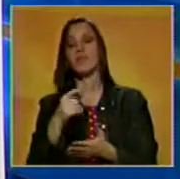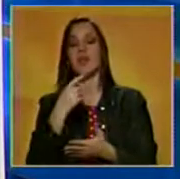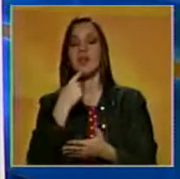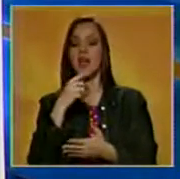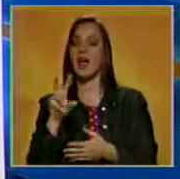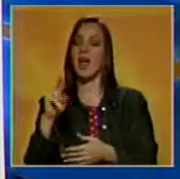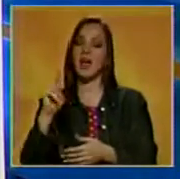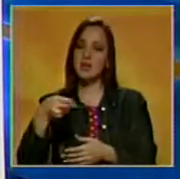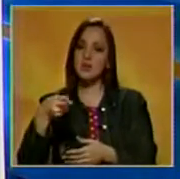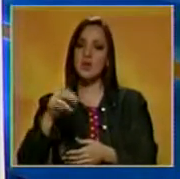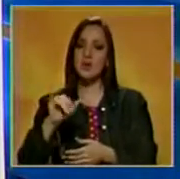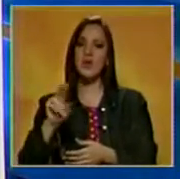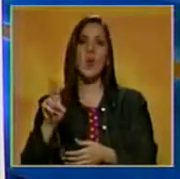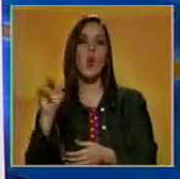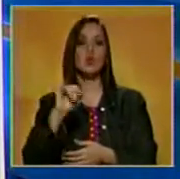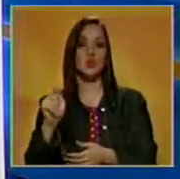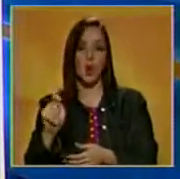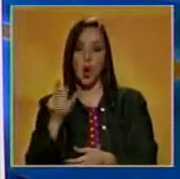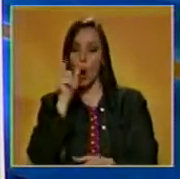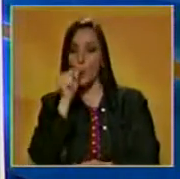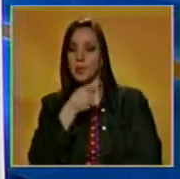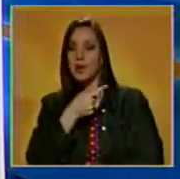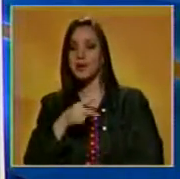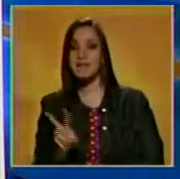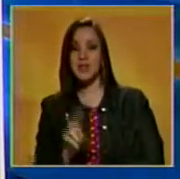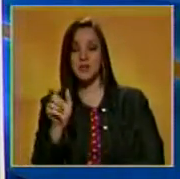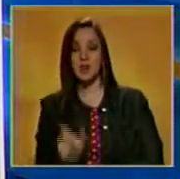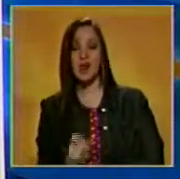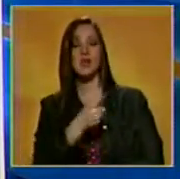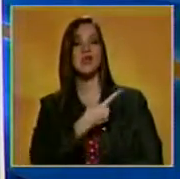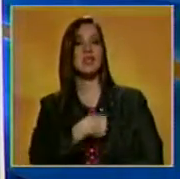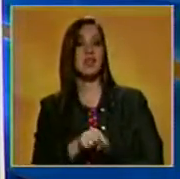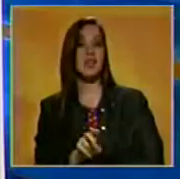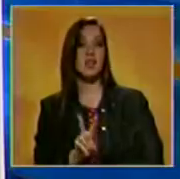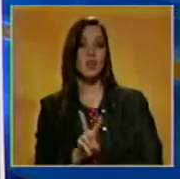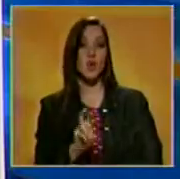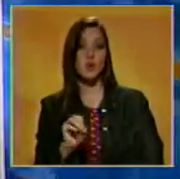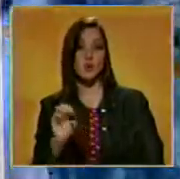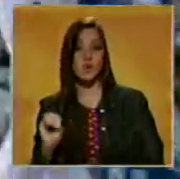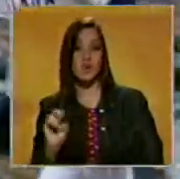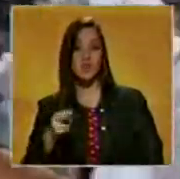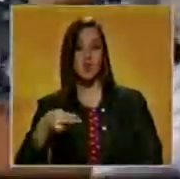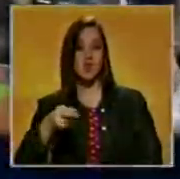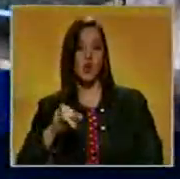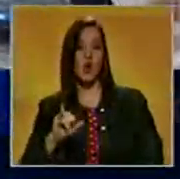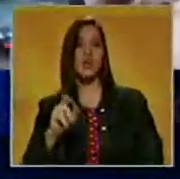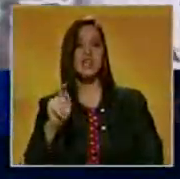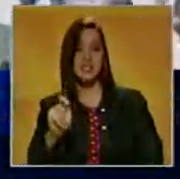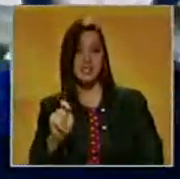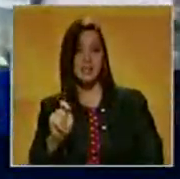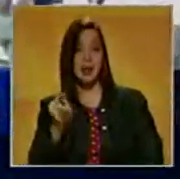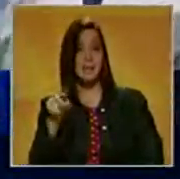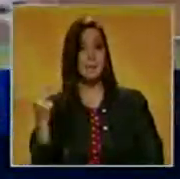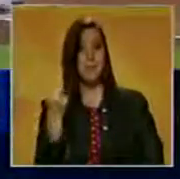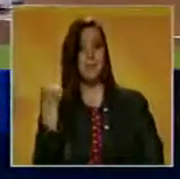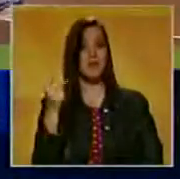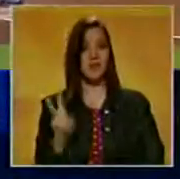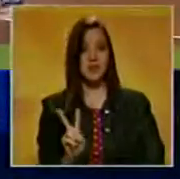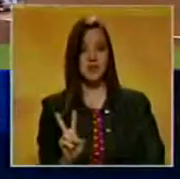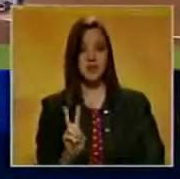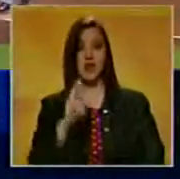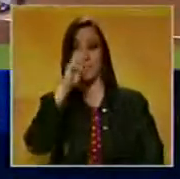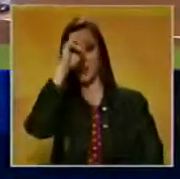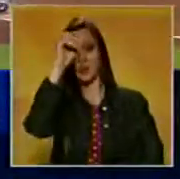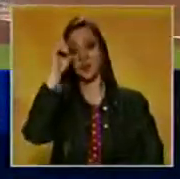convirtió en el primer venezolano con 200 hits en temporadas consecutivas. El Yankee Stadium será el escenario del duelo entre